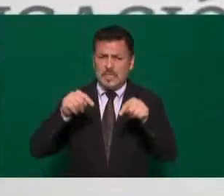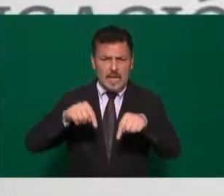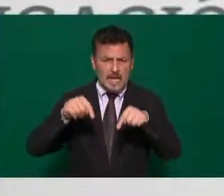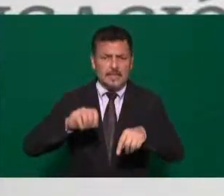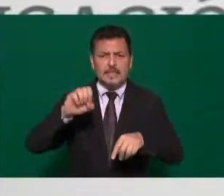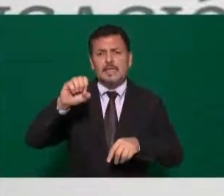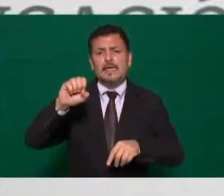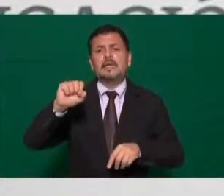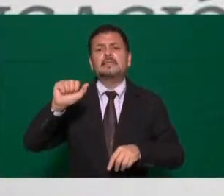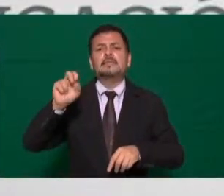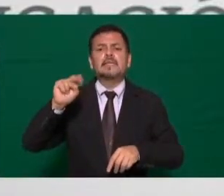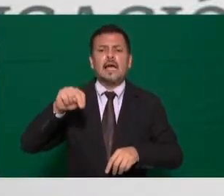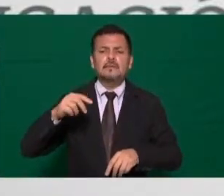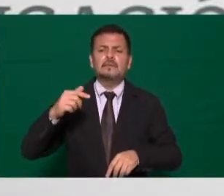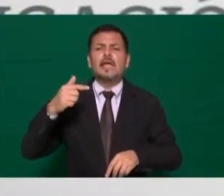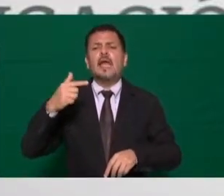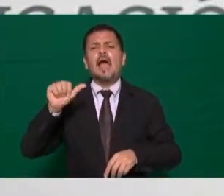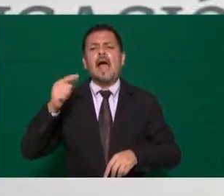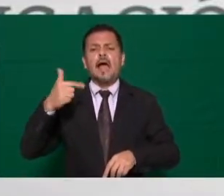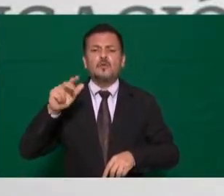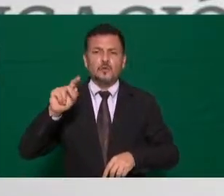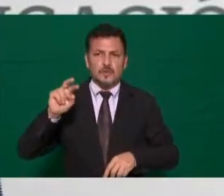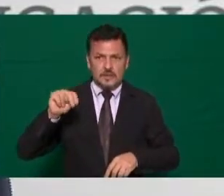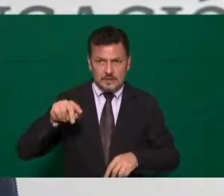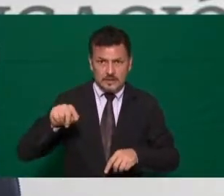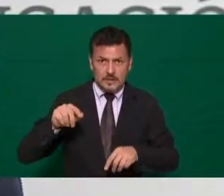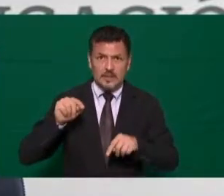Tlaxiaca quiero